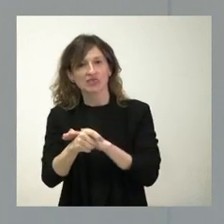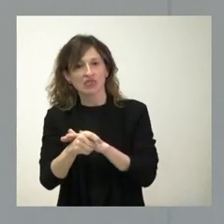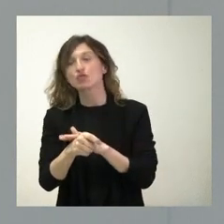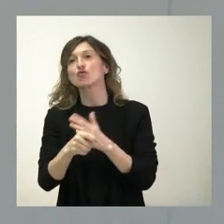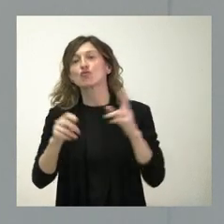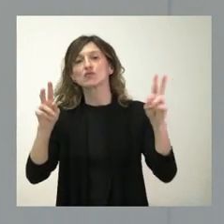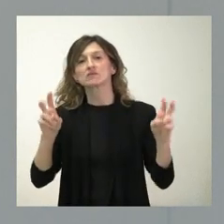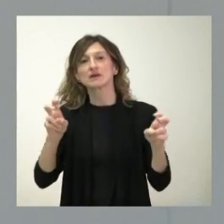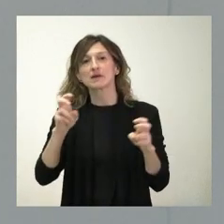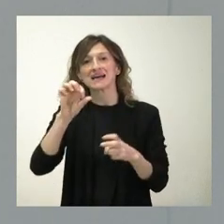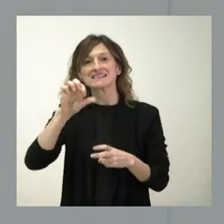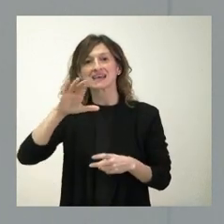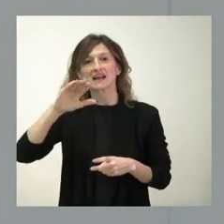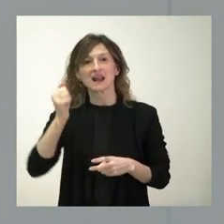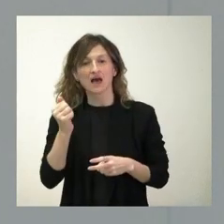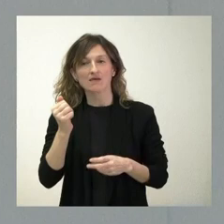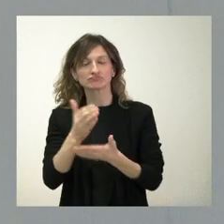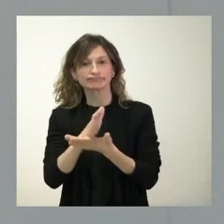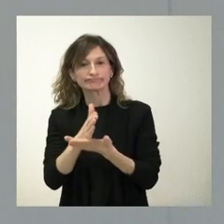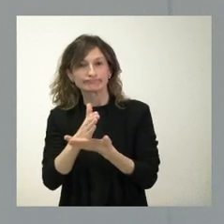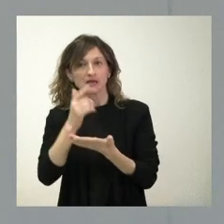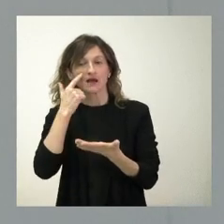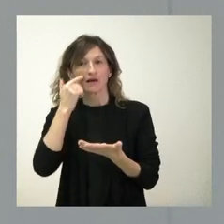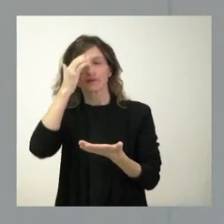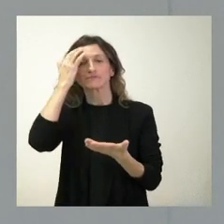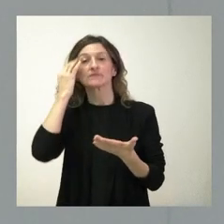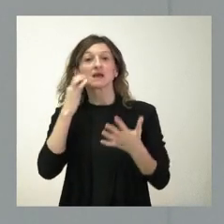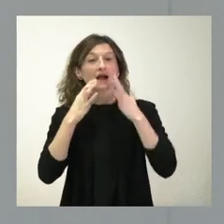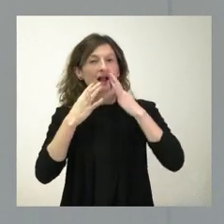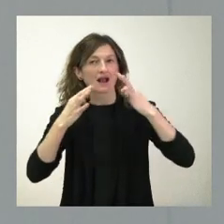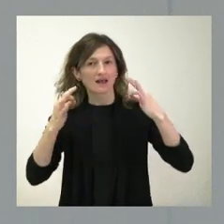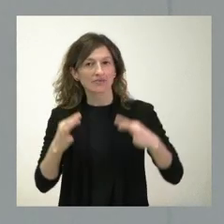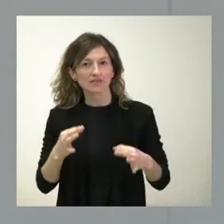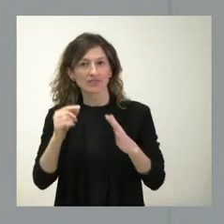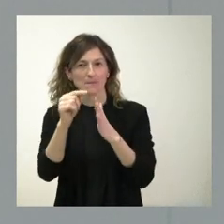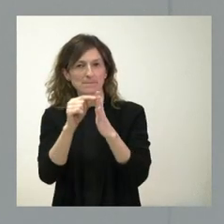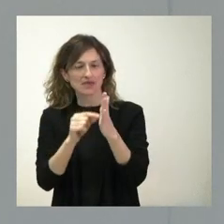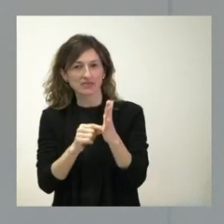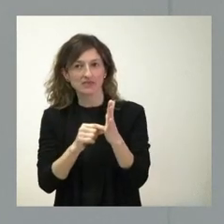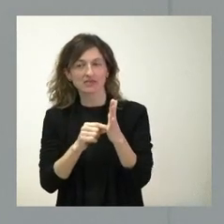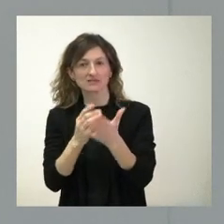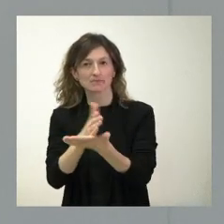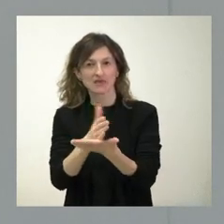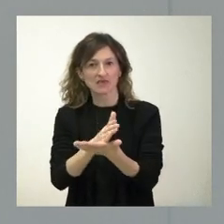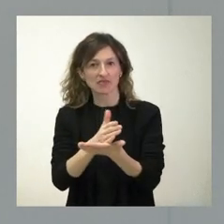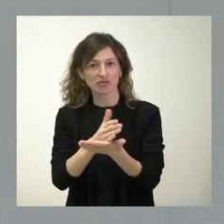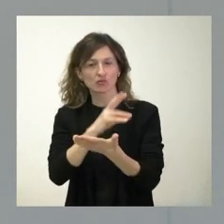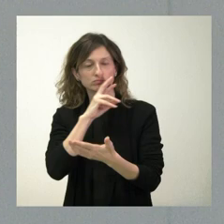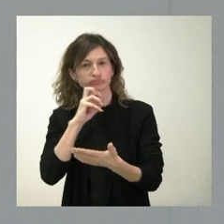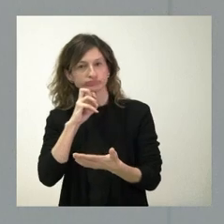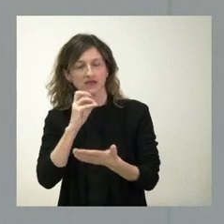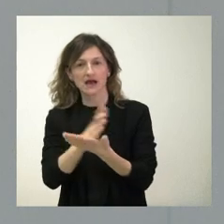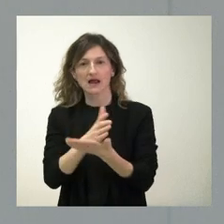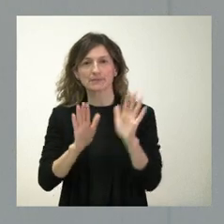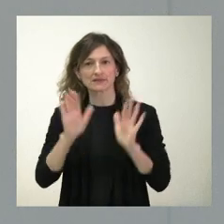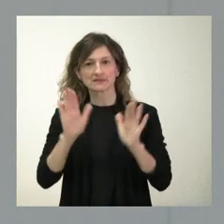del SERLA y, en todo caso, queda garantizado, eso sí, todas las medidas de mediación y arbitraje en relación con